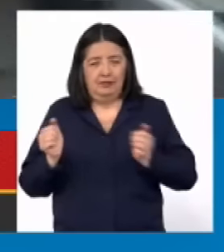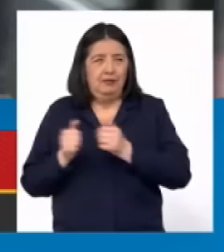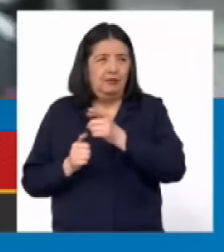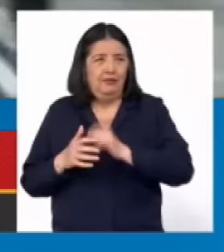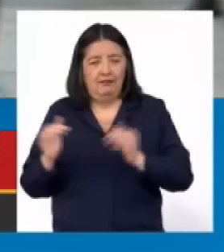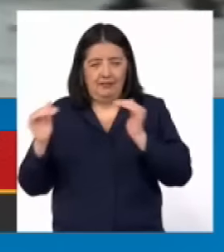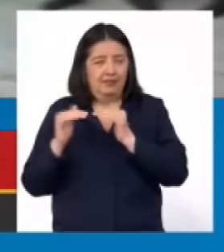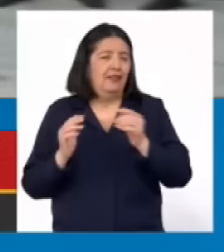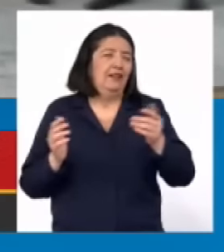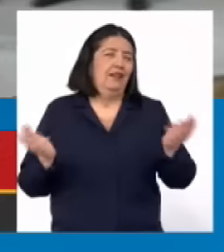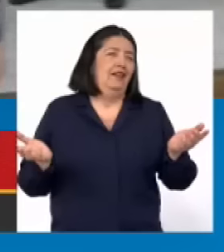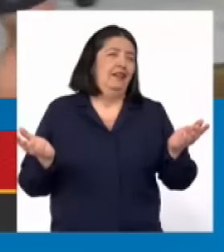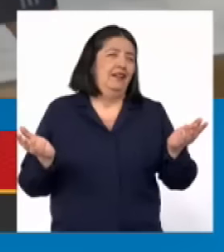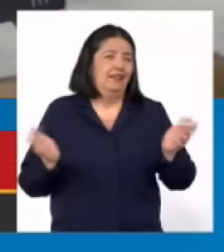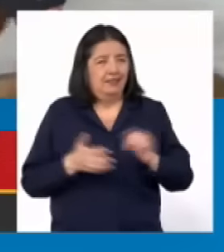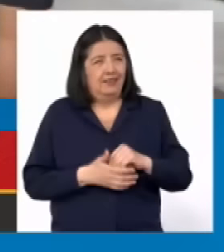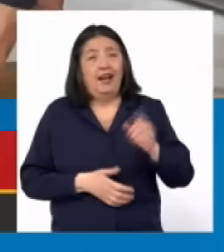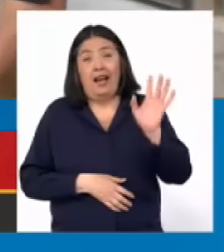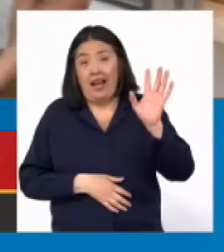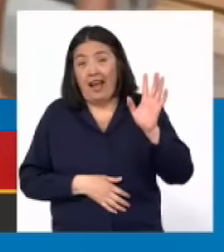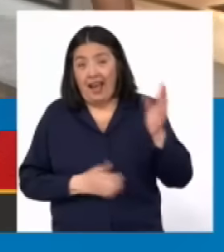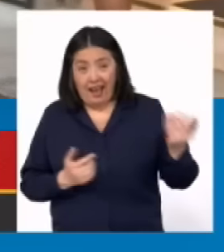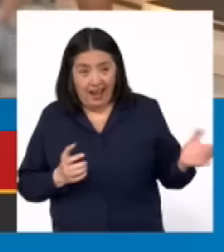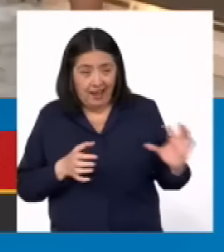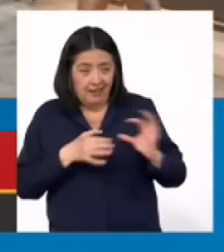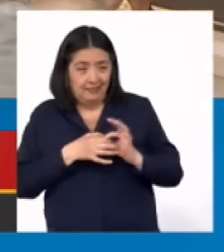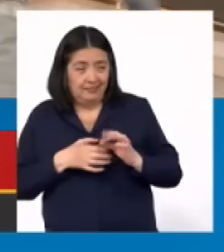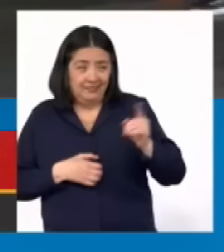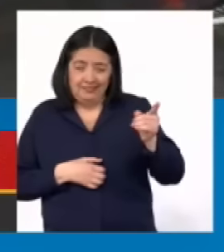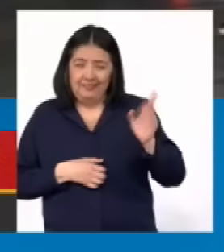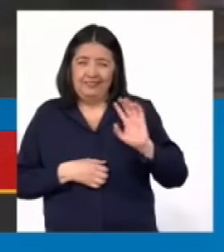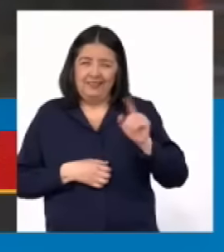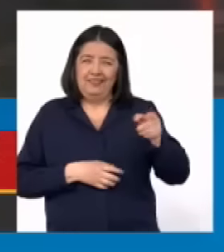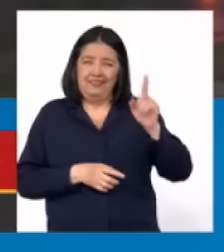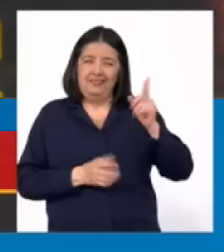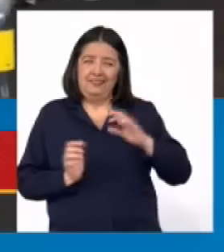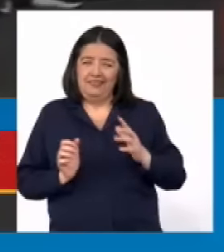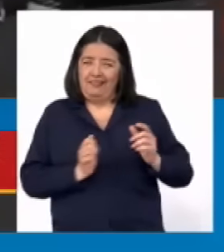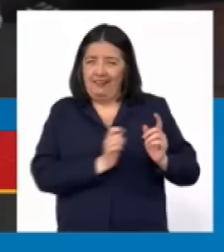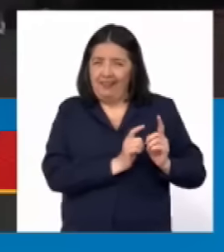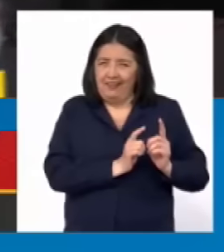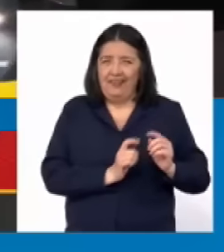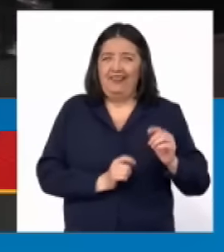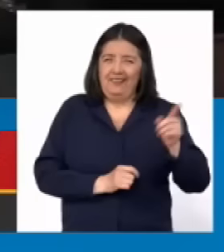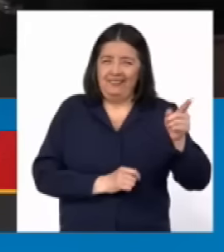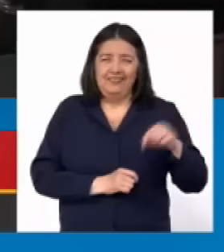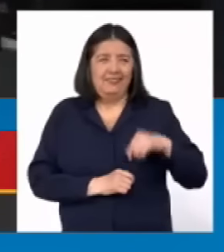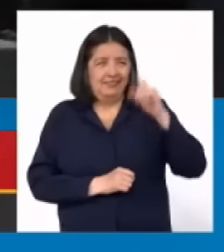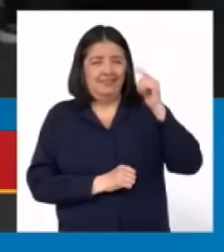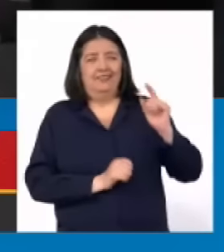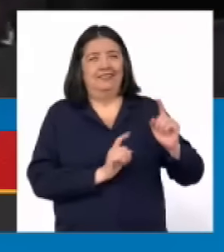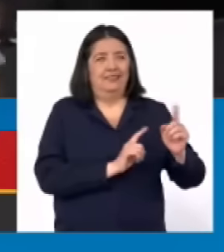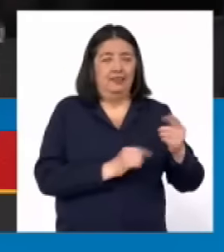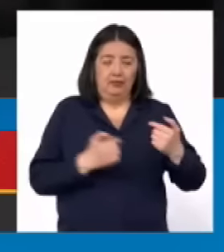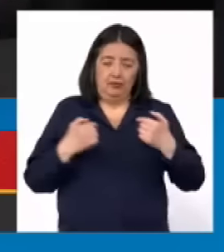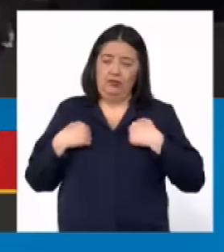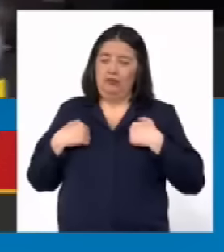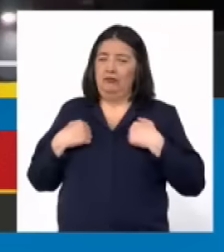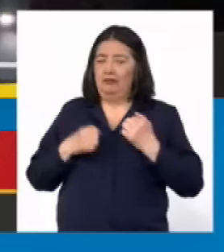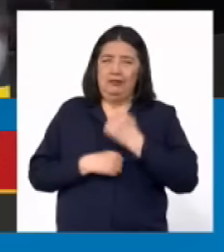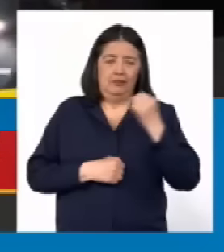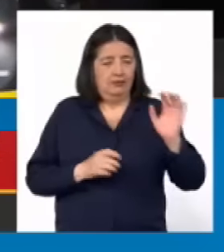Tampoco así. No, ah, te has subido a mi carro después de que te has estado acomodando en el otro, en el carro de Lorena Álvarez. No, yo voy a la